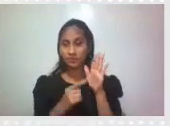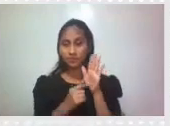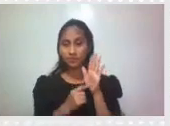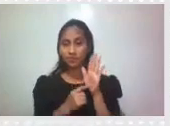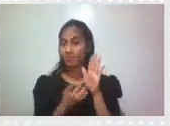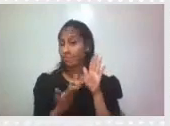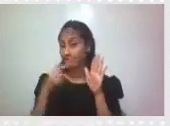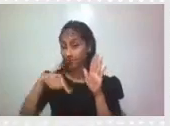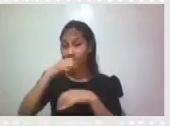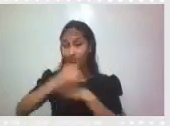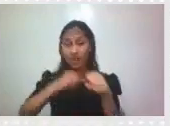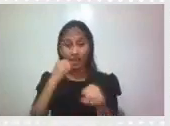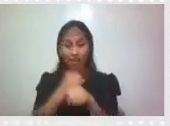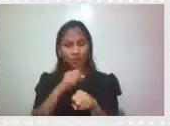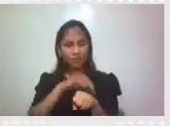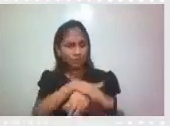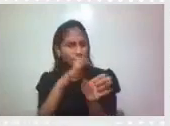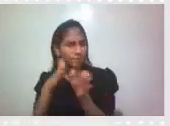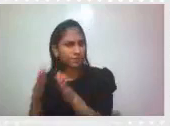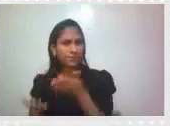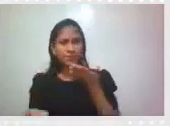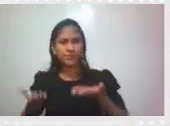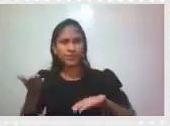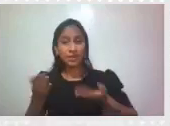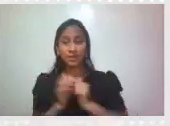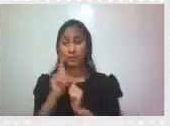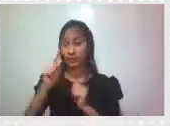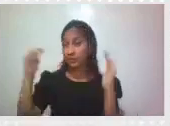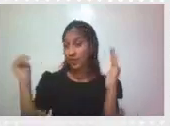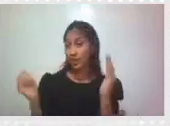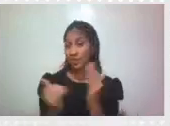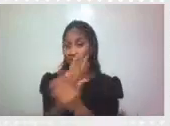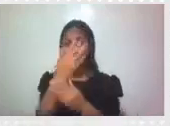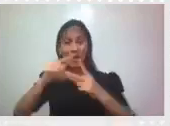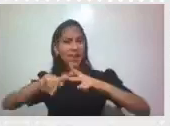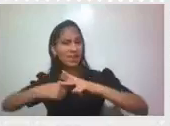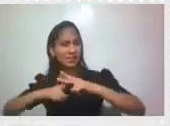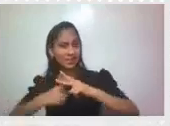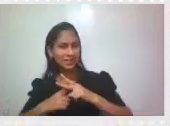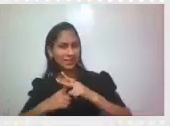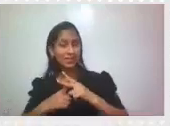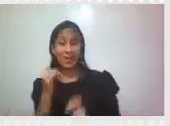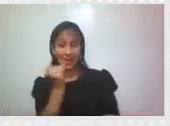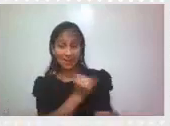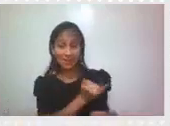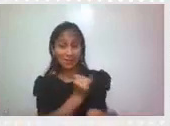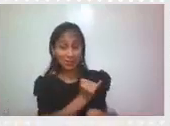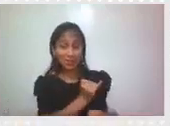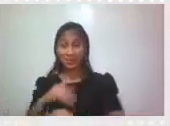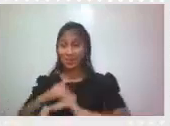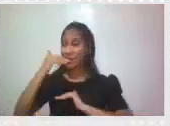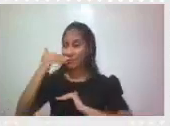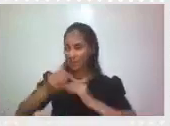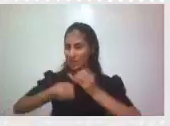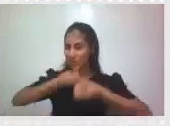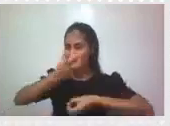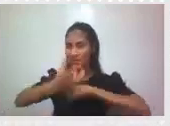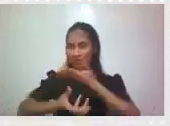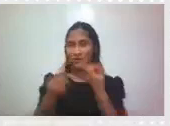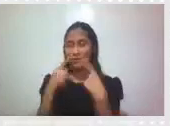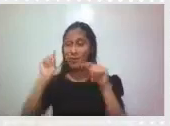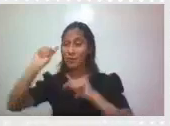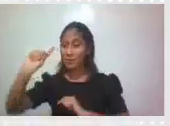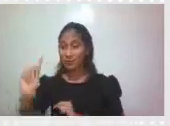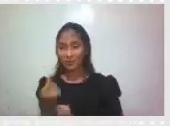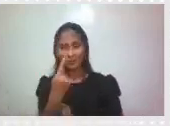Para este año hemos planteado una nueva iniciativa institucional que les voy a comentar próximamente, pero primero les voy a brindar